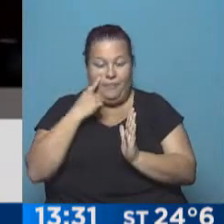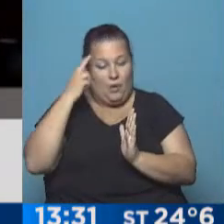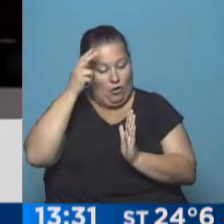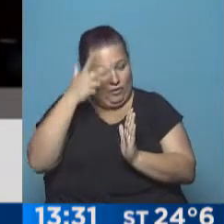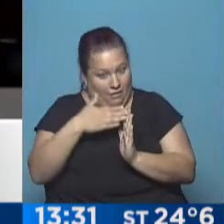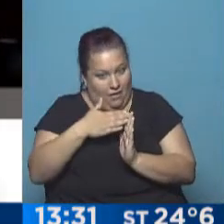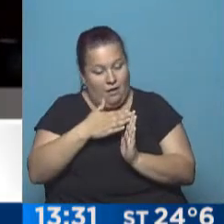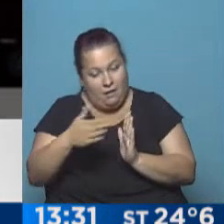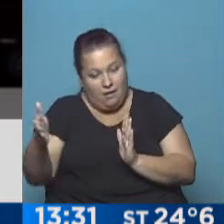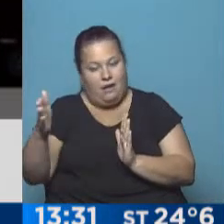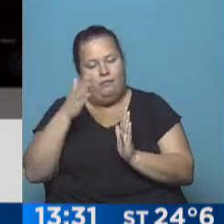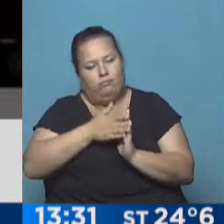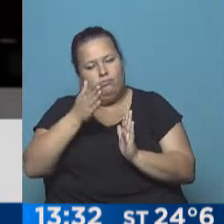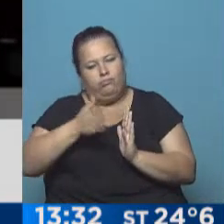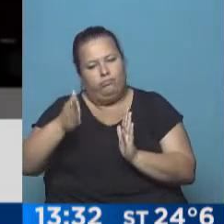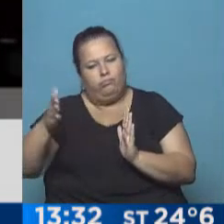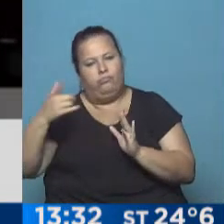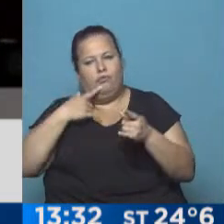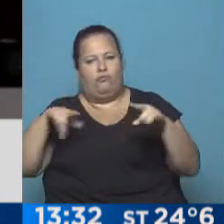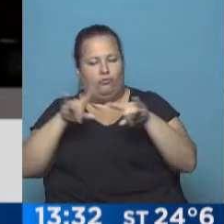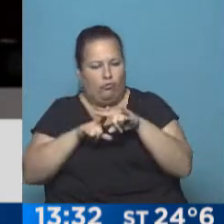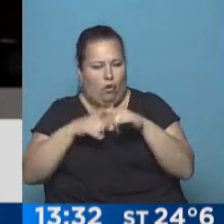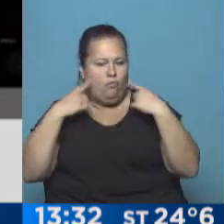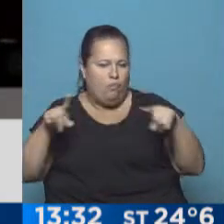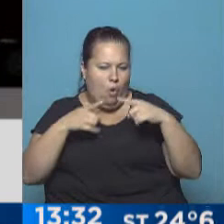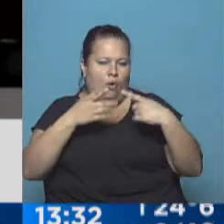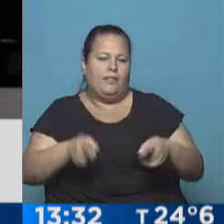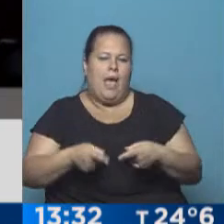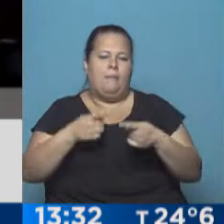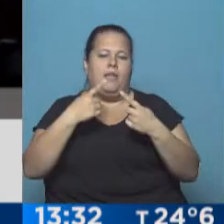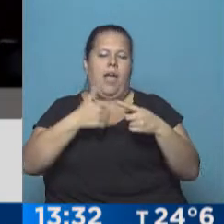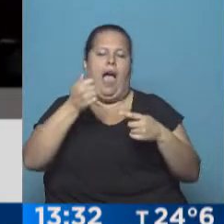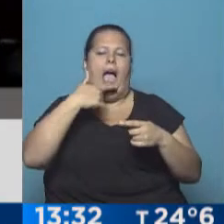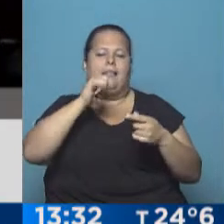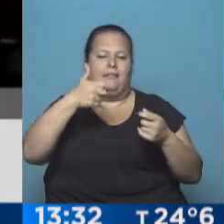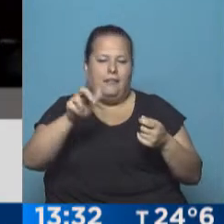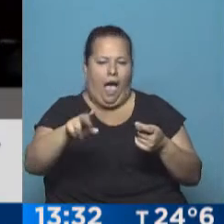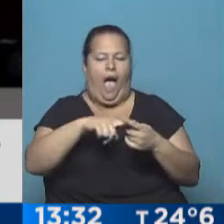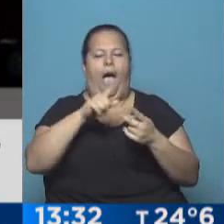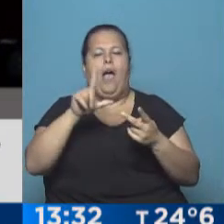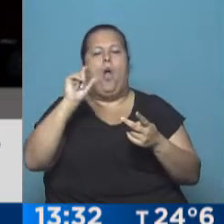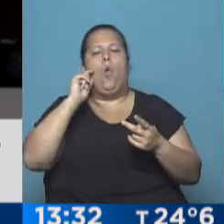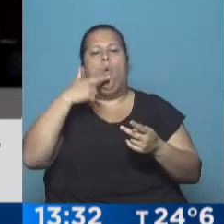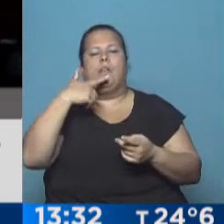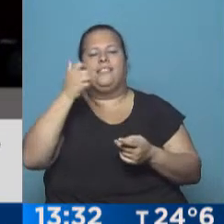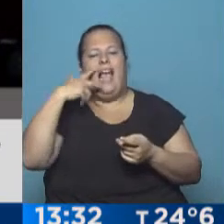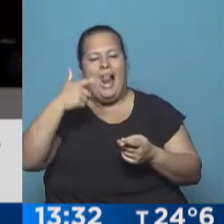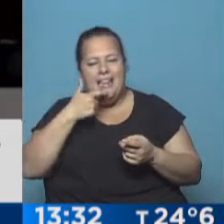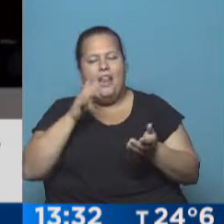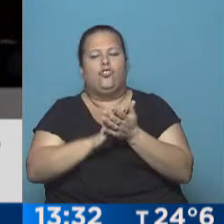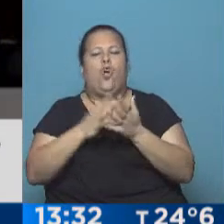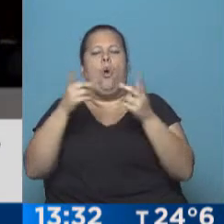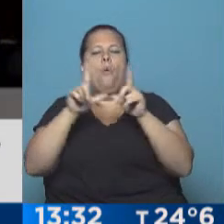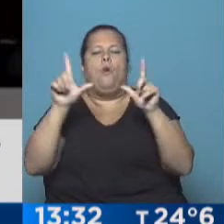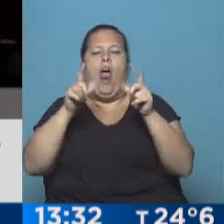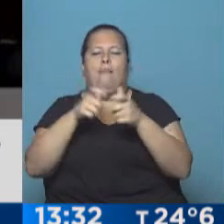Es todo el raconto del concierto. Y aparecen también como invitados Pedro Aznar y Luis Salinas, relacionados con el programa de